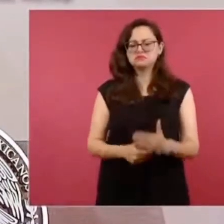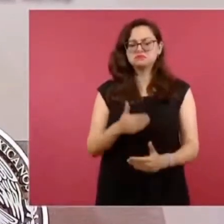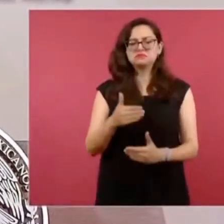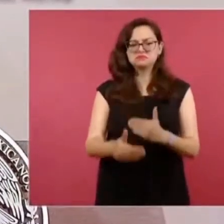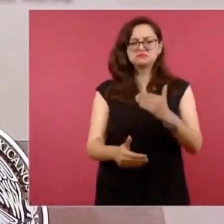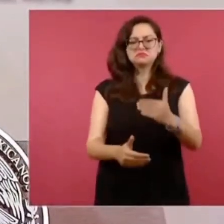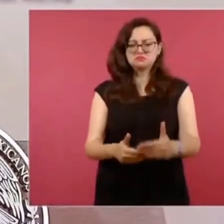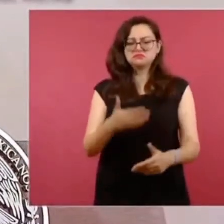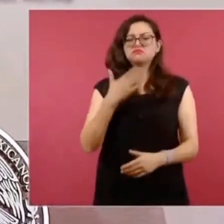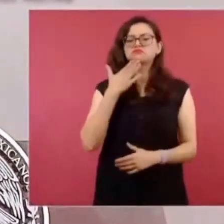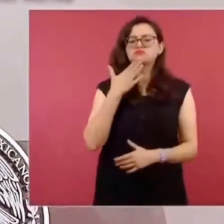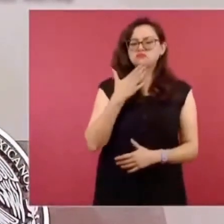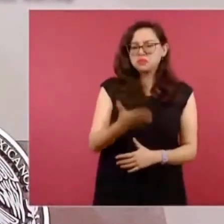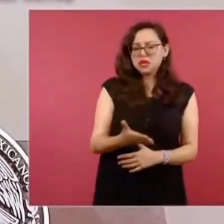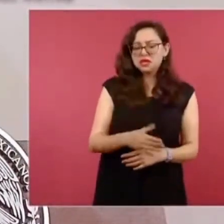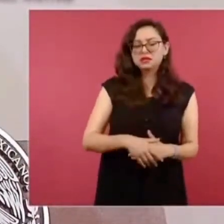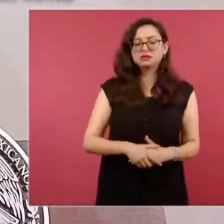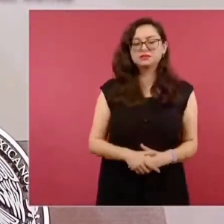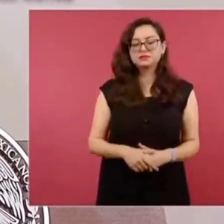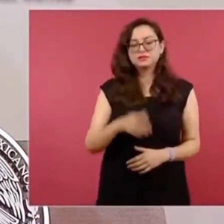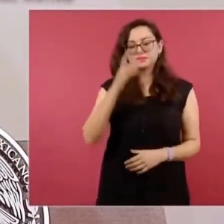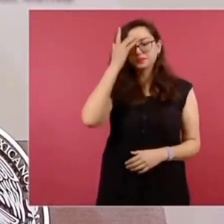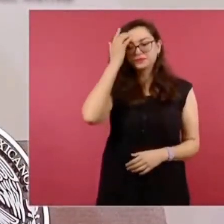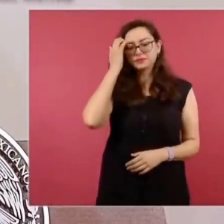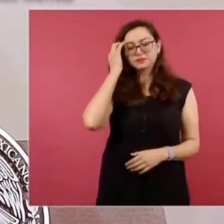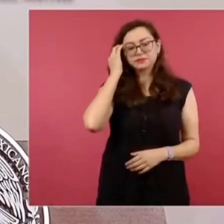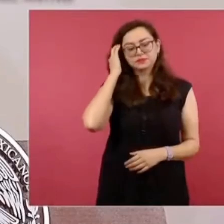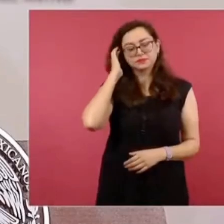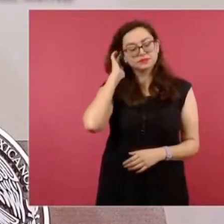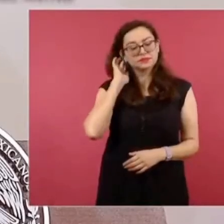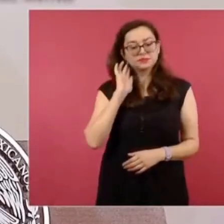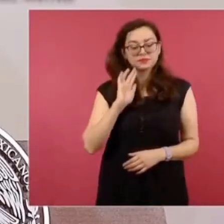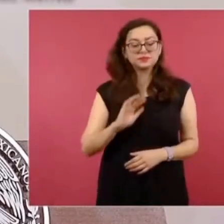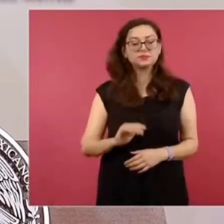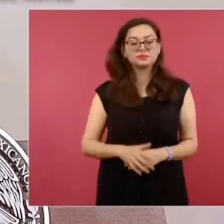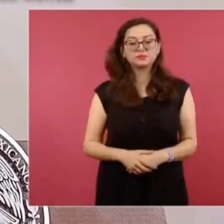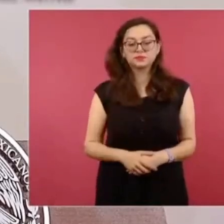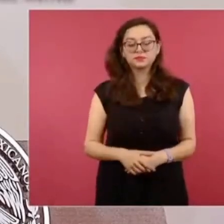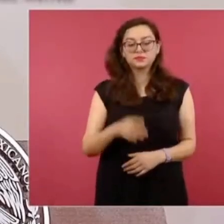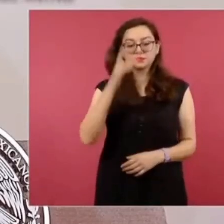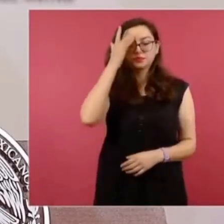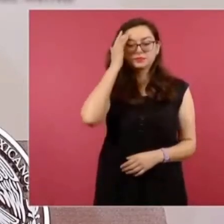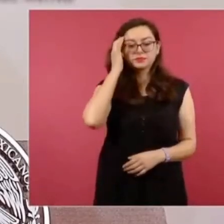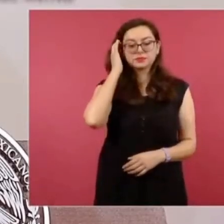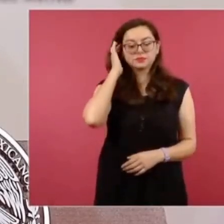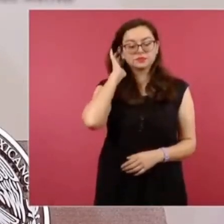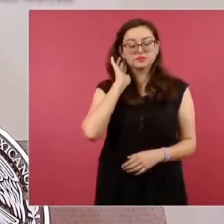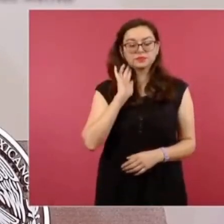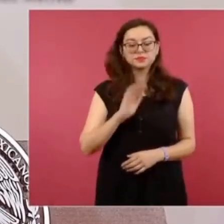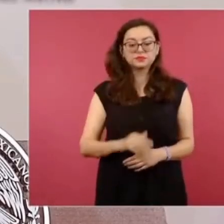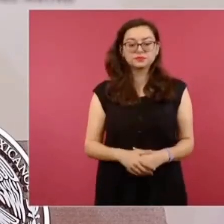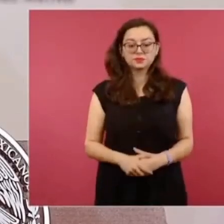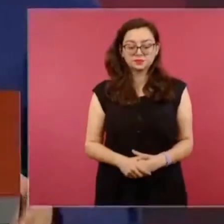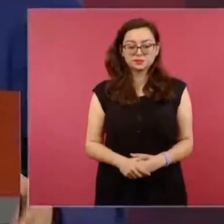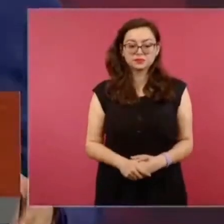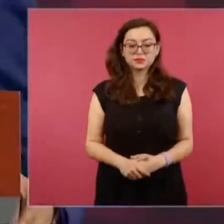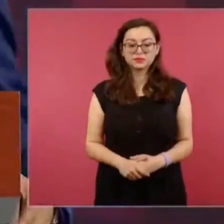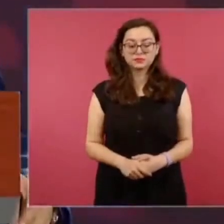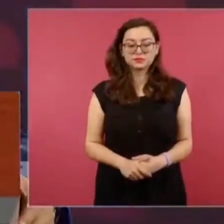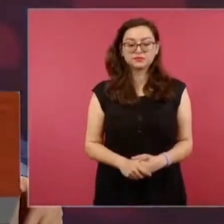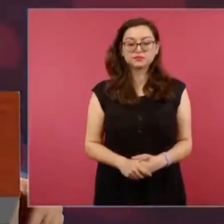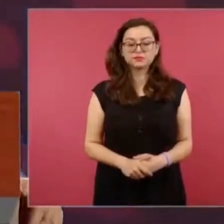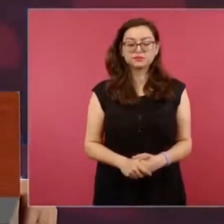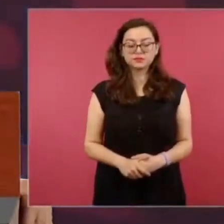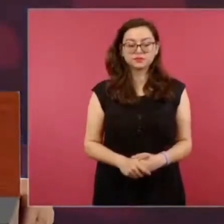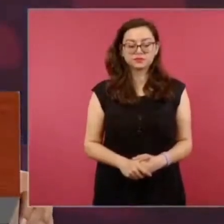En una plática le dije al presidente Biden, con todo respeto, de